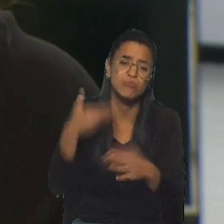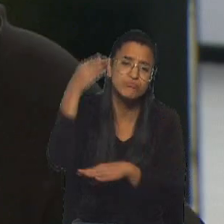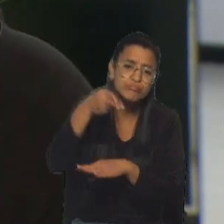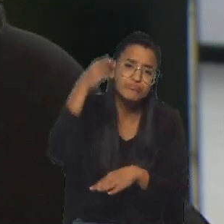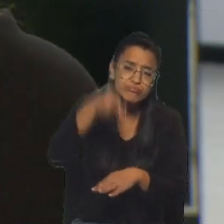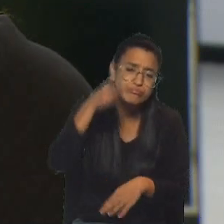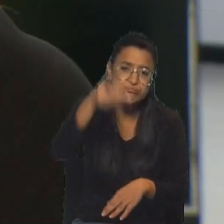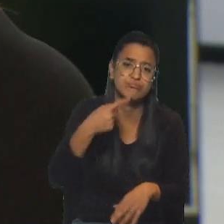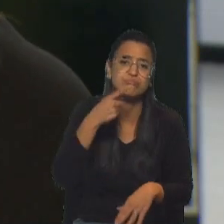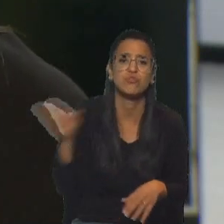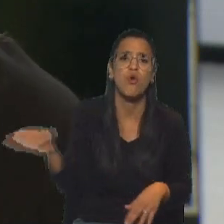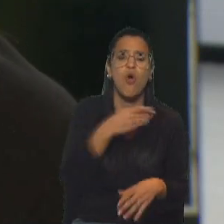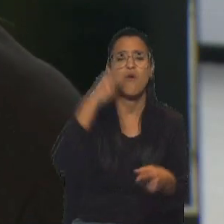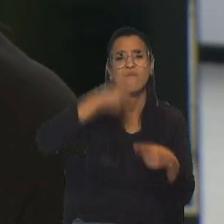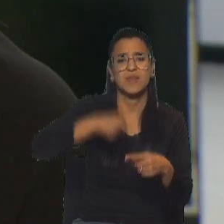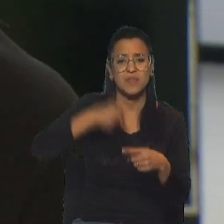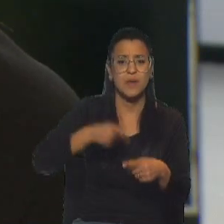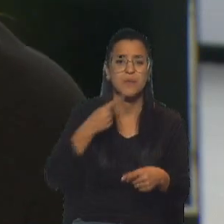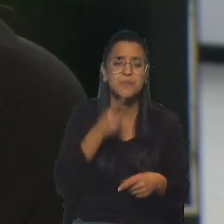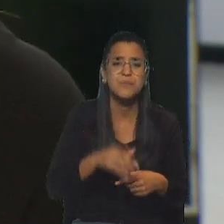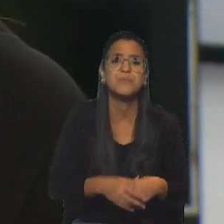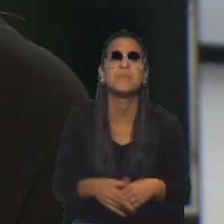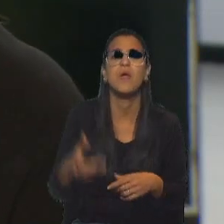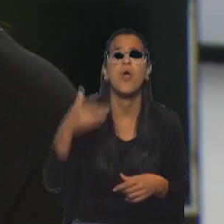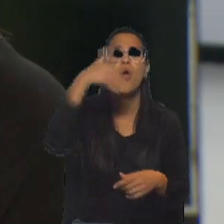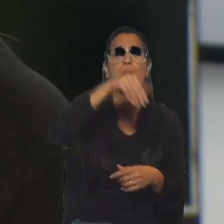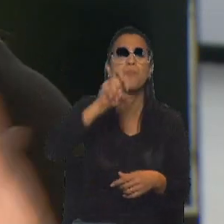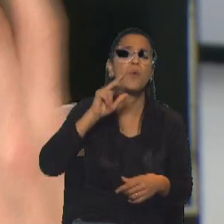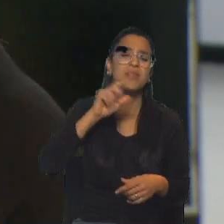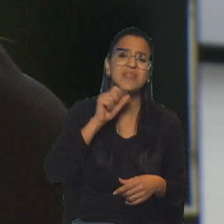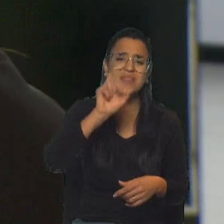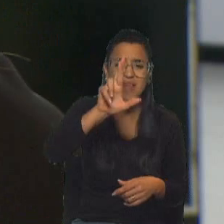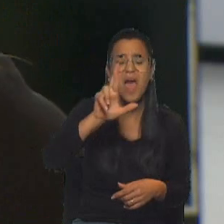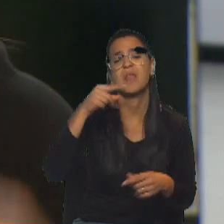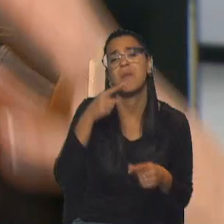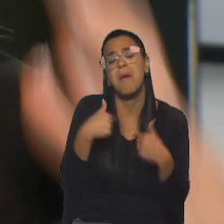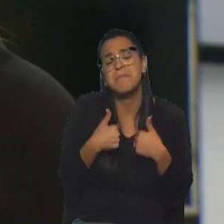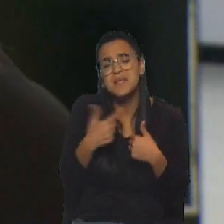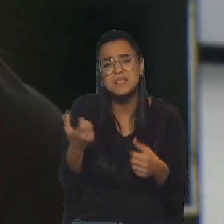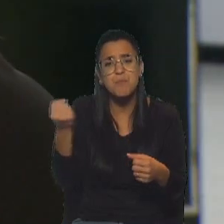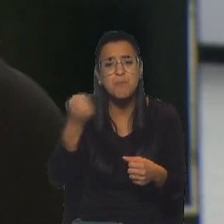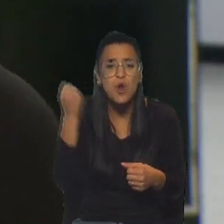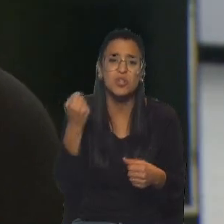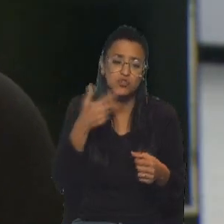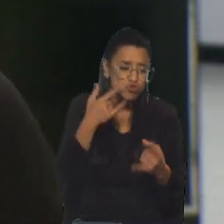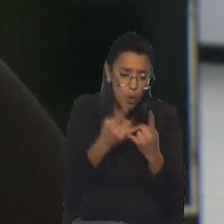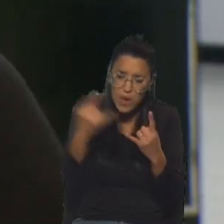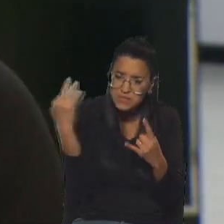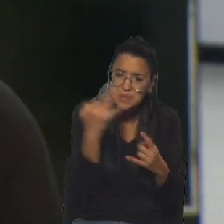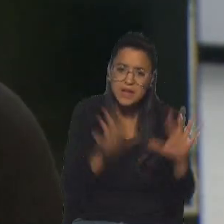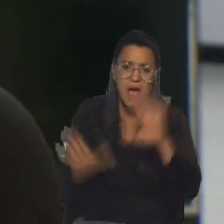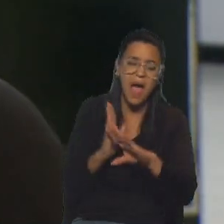presente en todos los festivales posibles. Lo del Movistar Arena para mí es especial porque es un show especial que tengo armado con